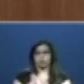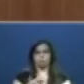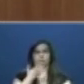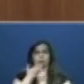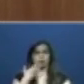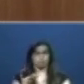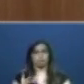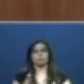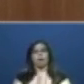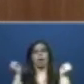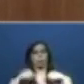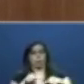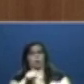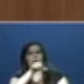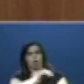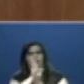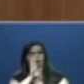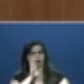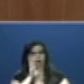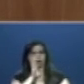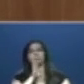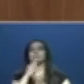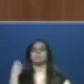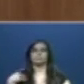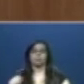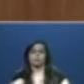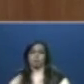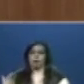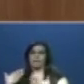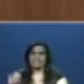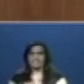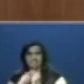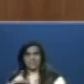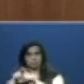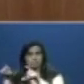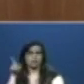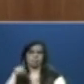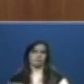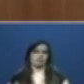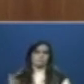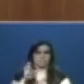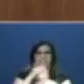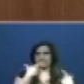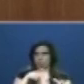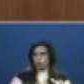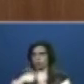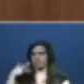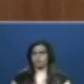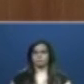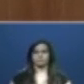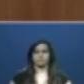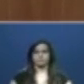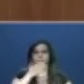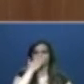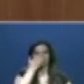en los acuerdos que logramos suscribir tanto con los agentes del diálogo social como con los representantes del sector en relación con